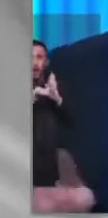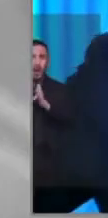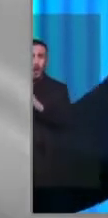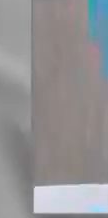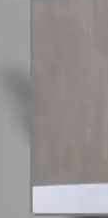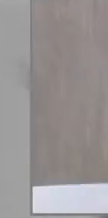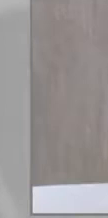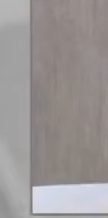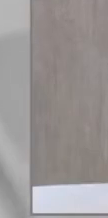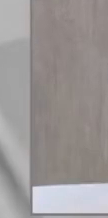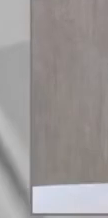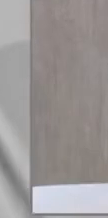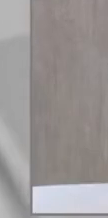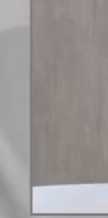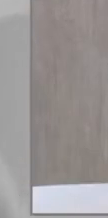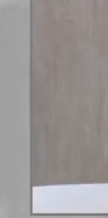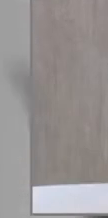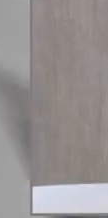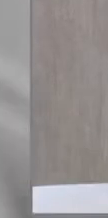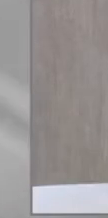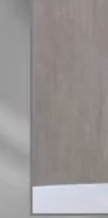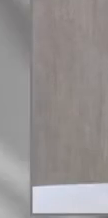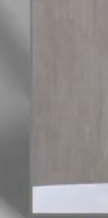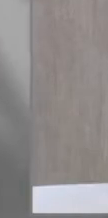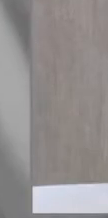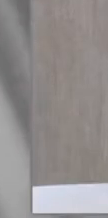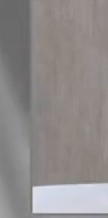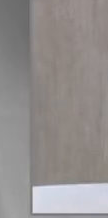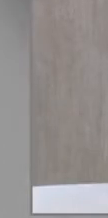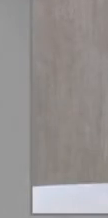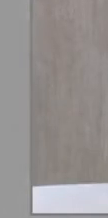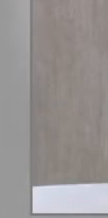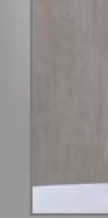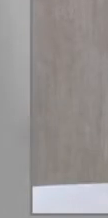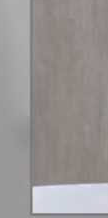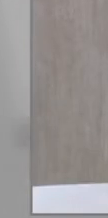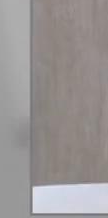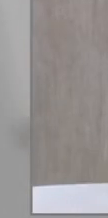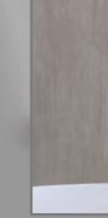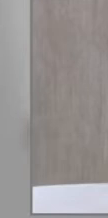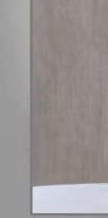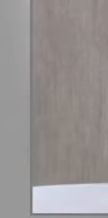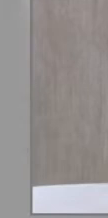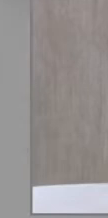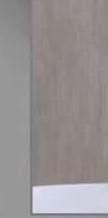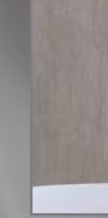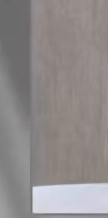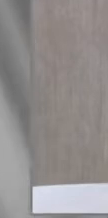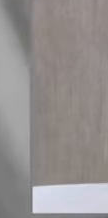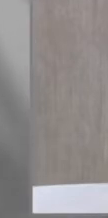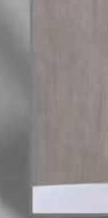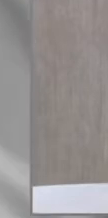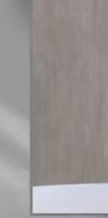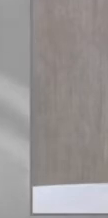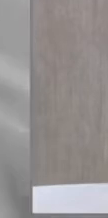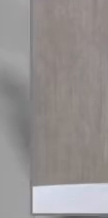todo indicaría que Brasil se encamina al balotage a partir del domingo teniendo en cuenta estas intencionalidades de